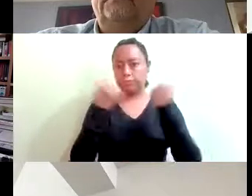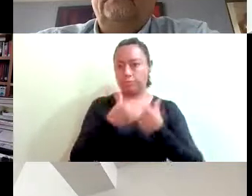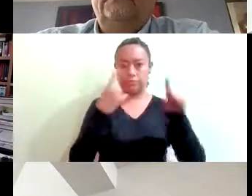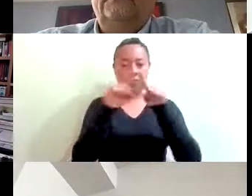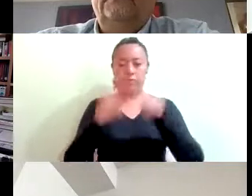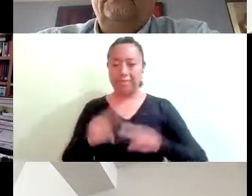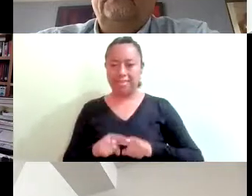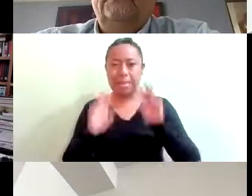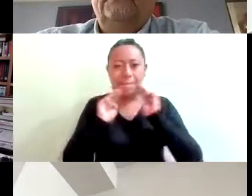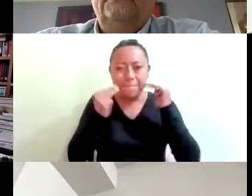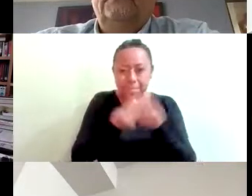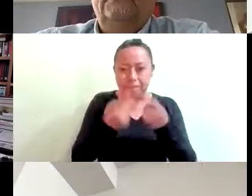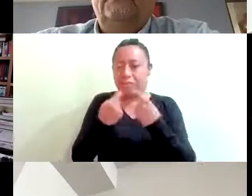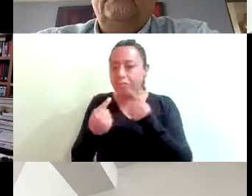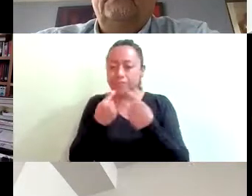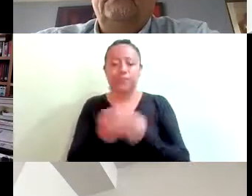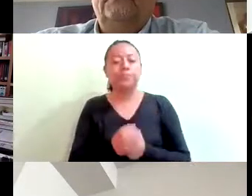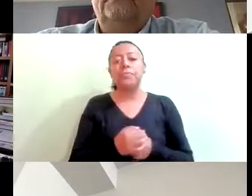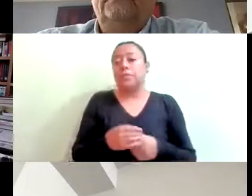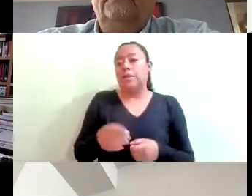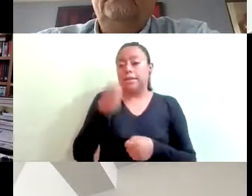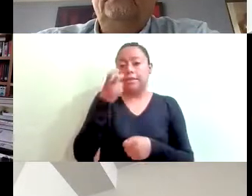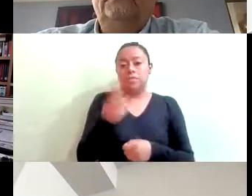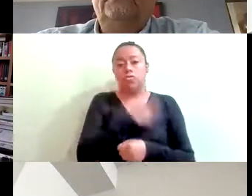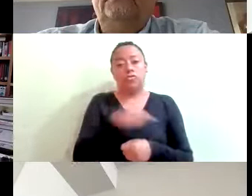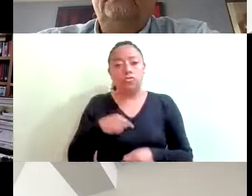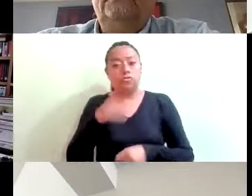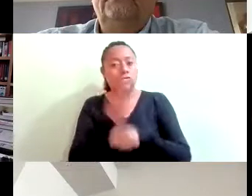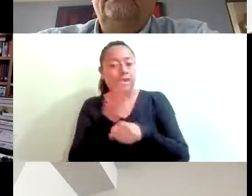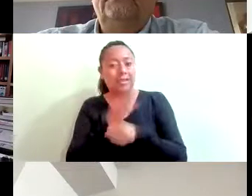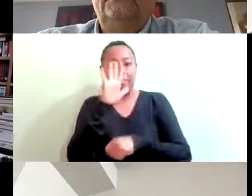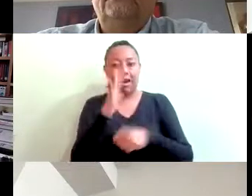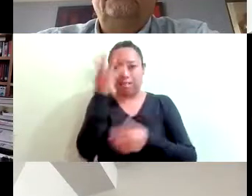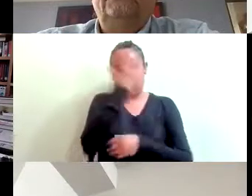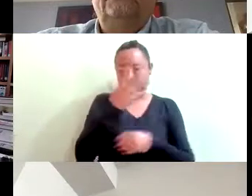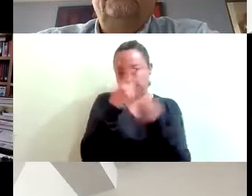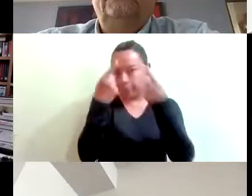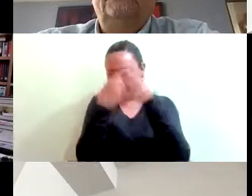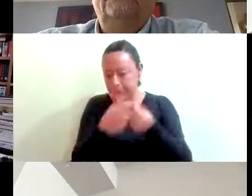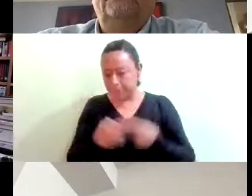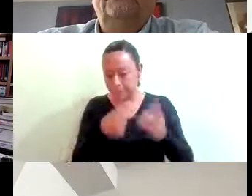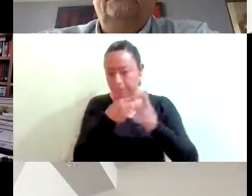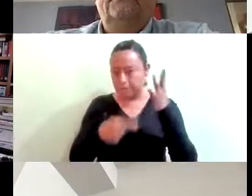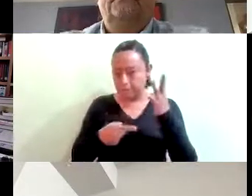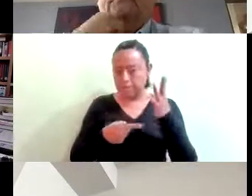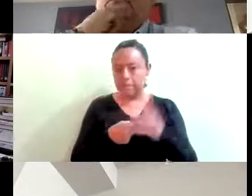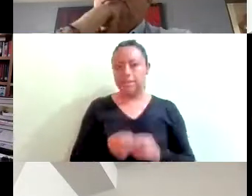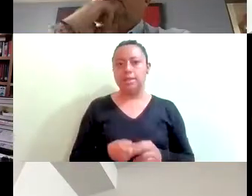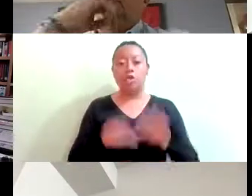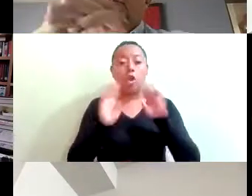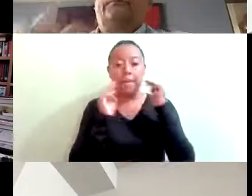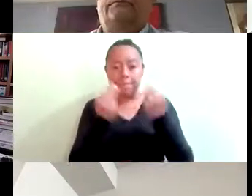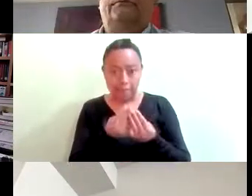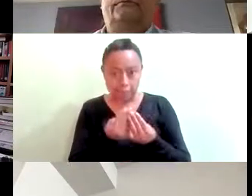y nos estamos refiriendo porque estamos confundiendo en algunas partes del decreto con lo que es la delincuencia